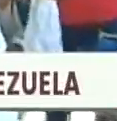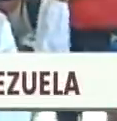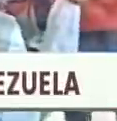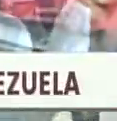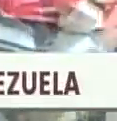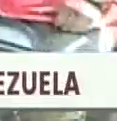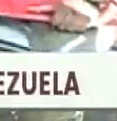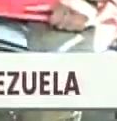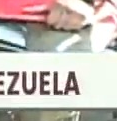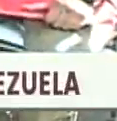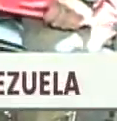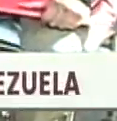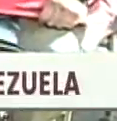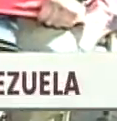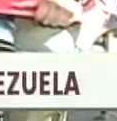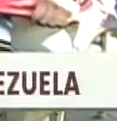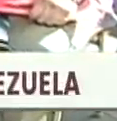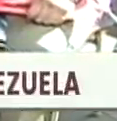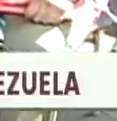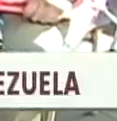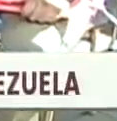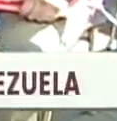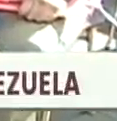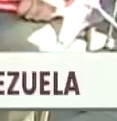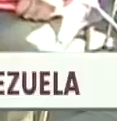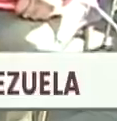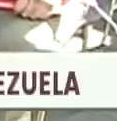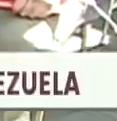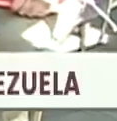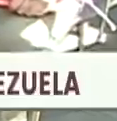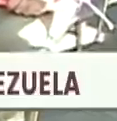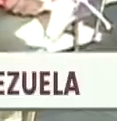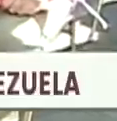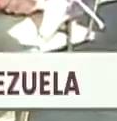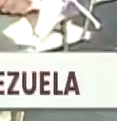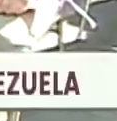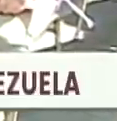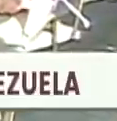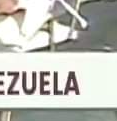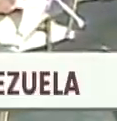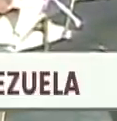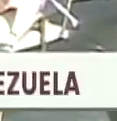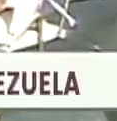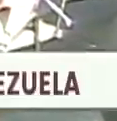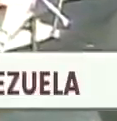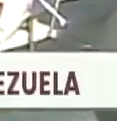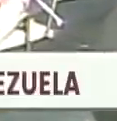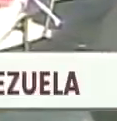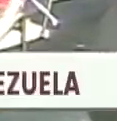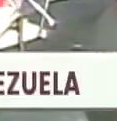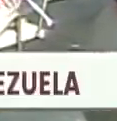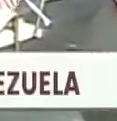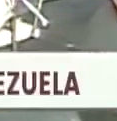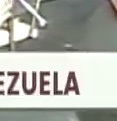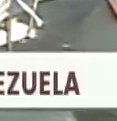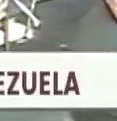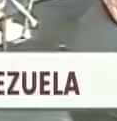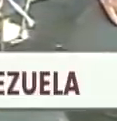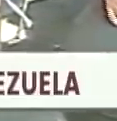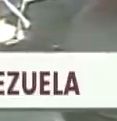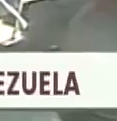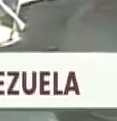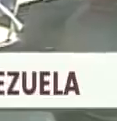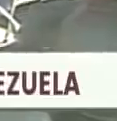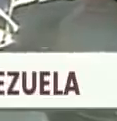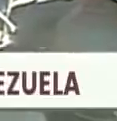30 años de recuerdos. Mis saludos a todos los compañeros y compañeras de trabajo. Hace 30 años, un día